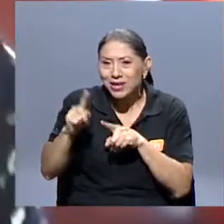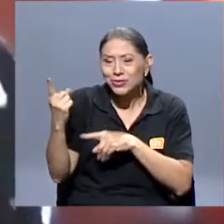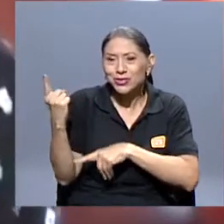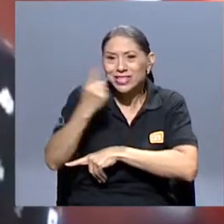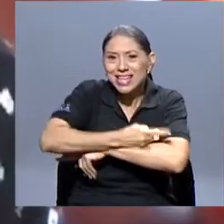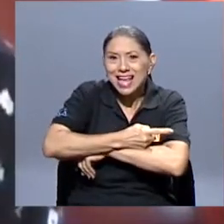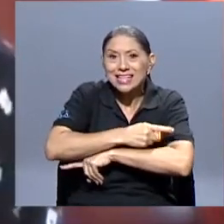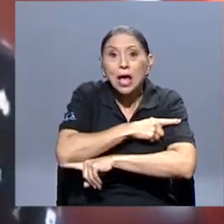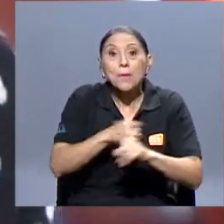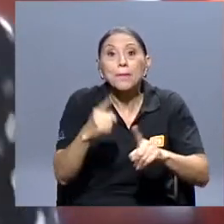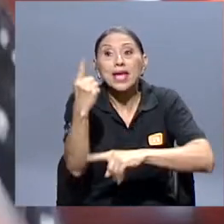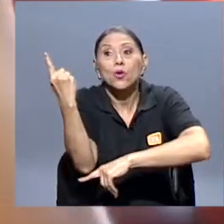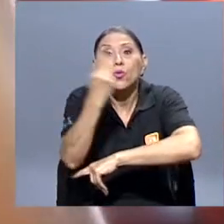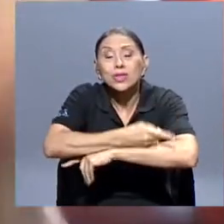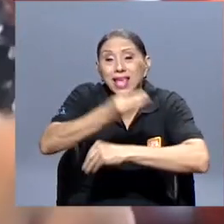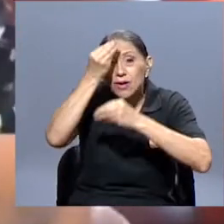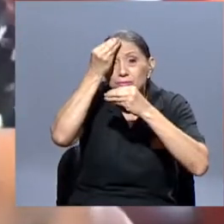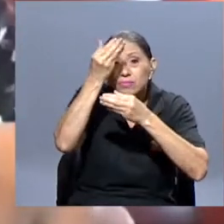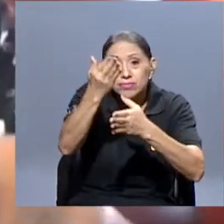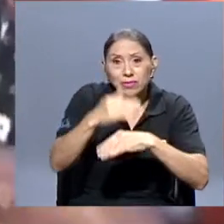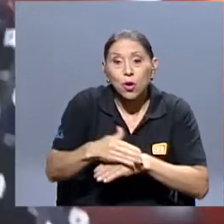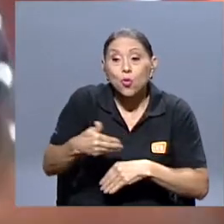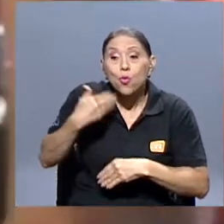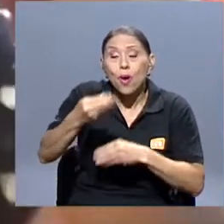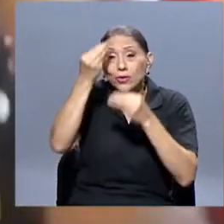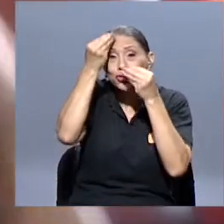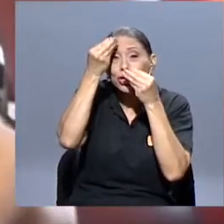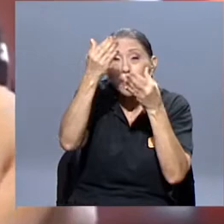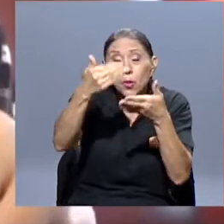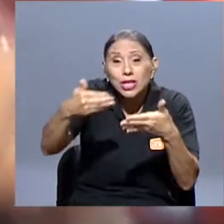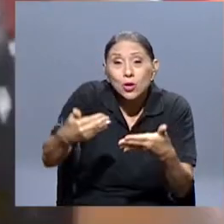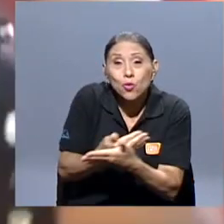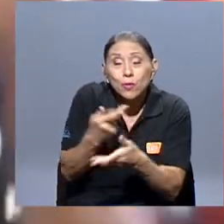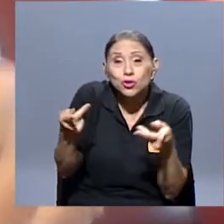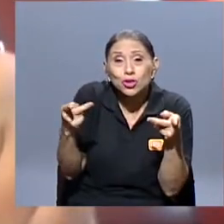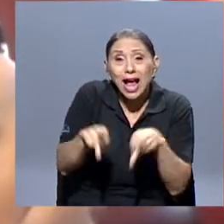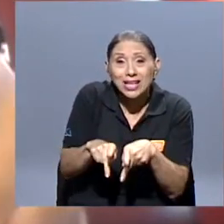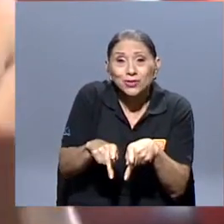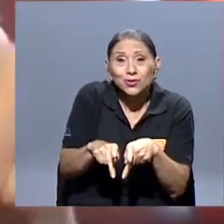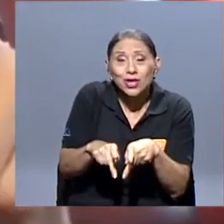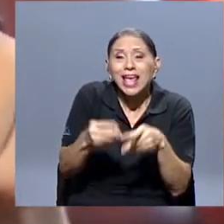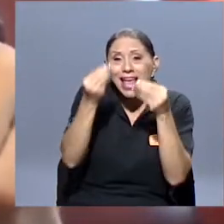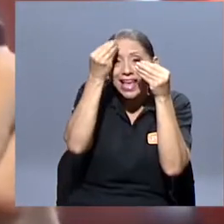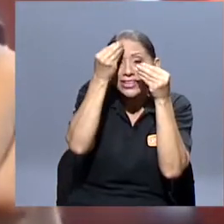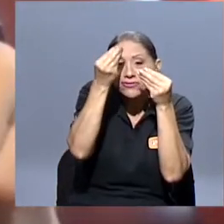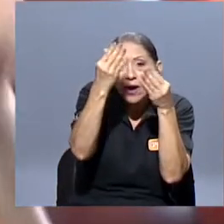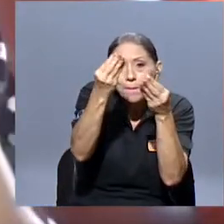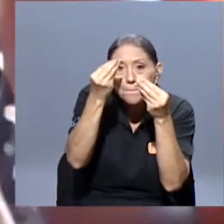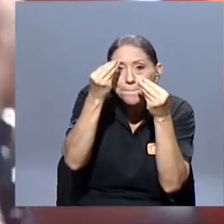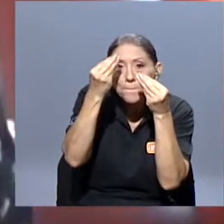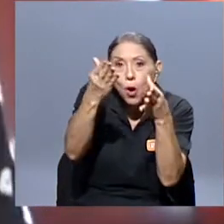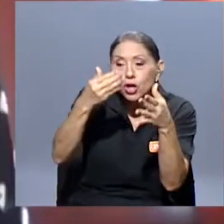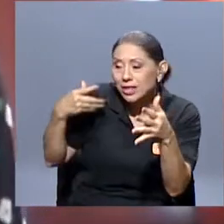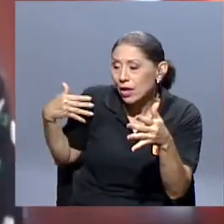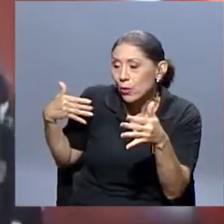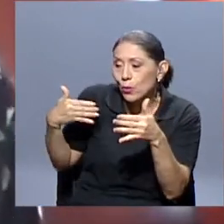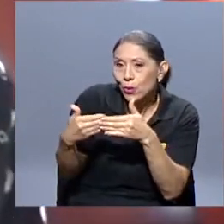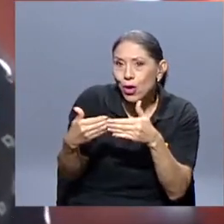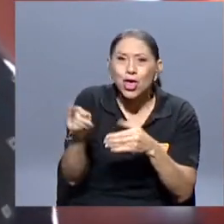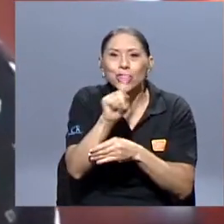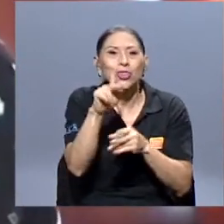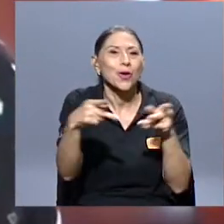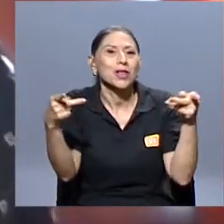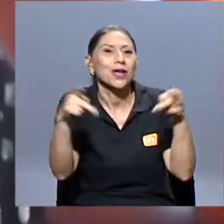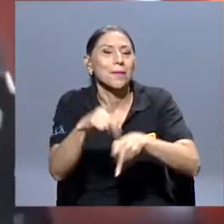el reporte de nuevos casos es reporte de nuevos casos, no ocurrencia al día de nuevos casos. Eso genera problemas